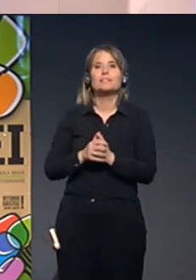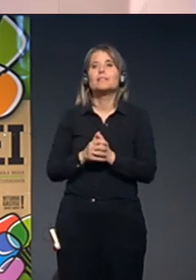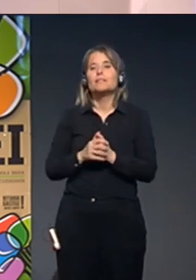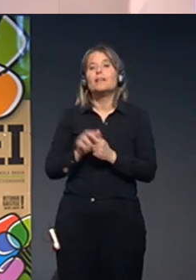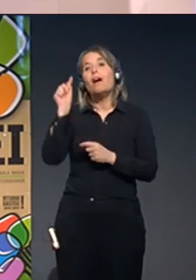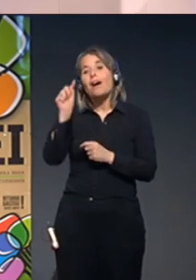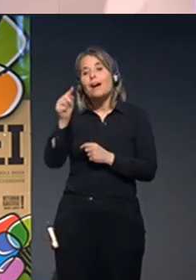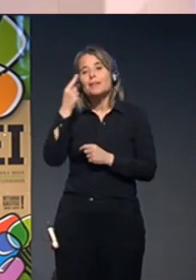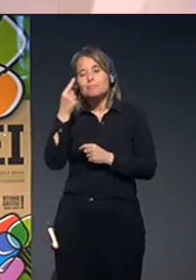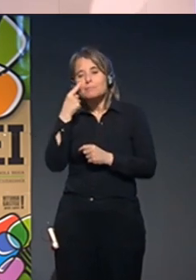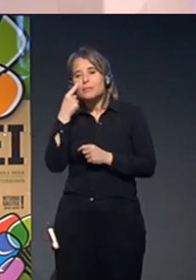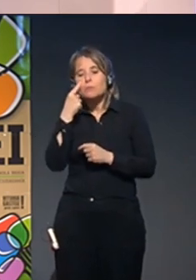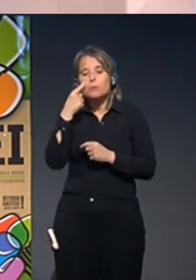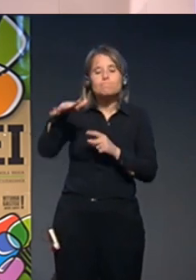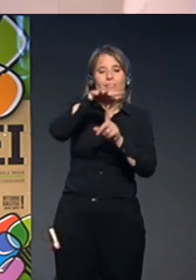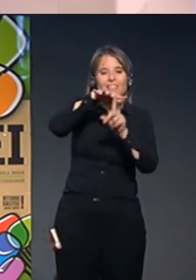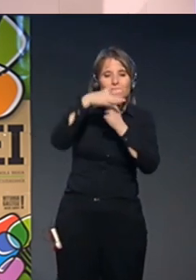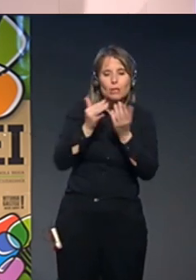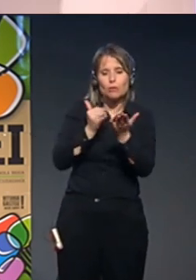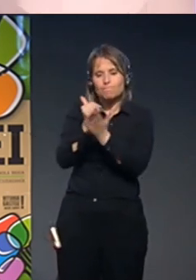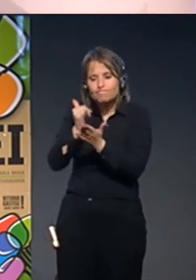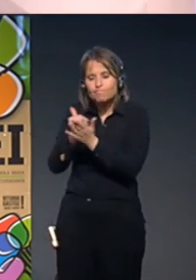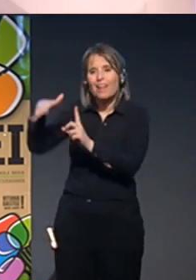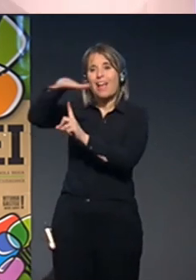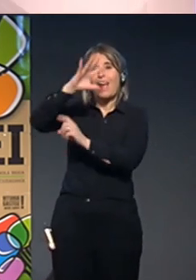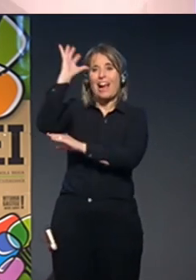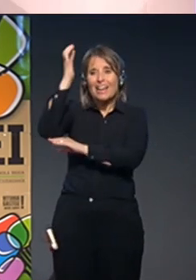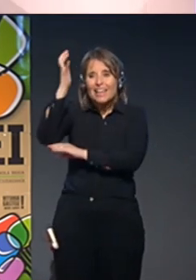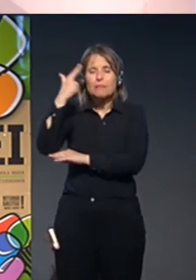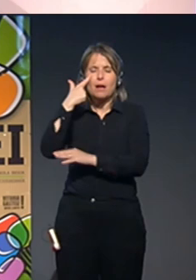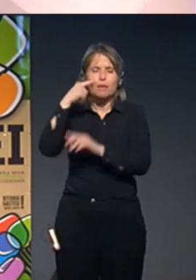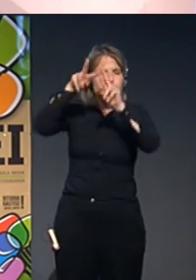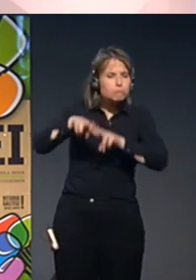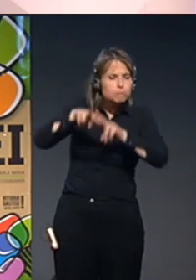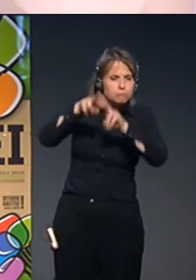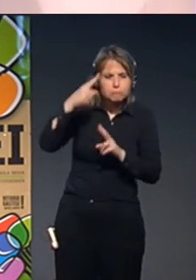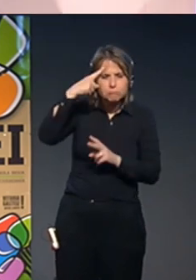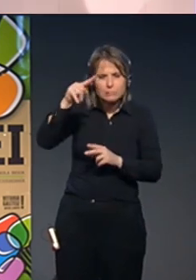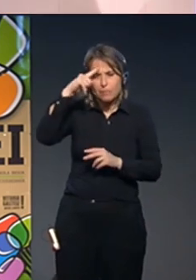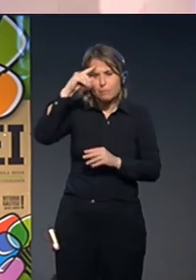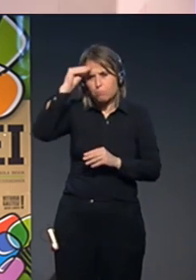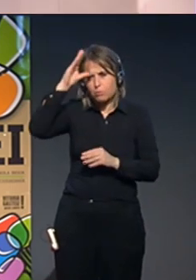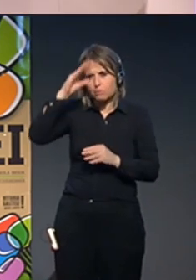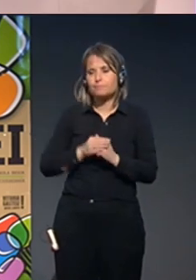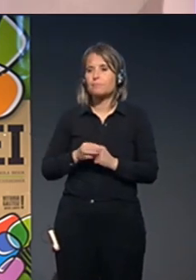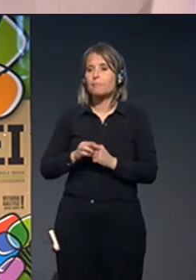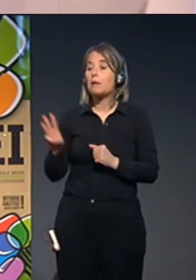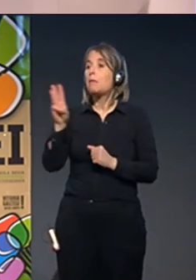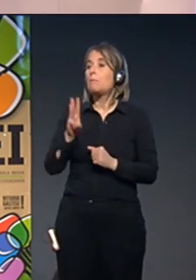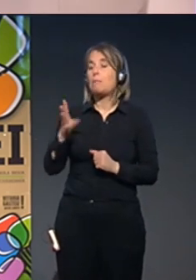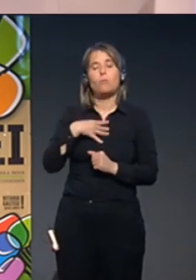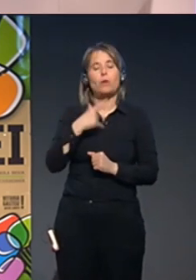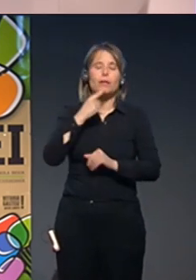bertan Go elikadura nekas klimak buruz y casid Pepe podría haber tirado la